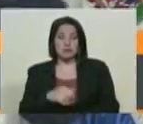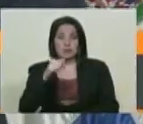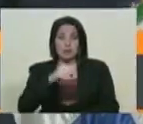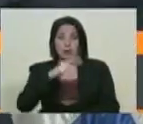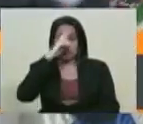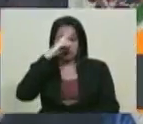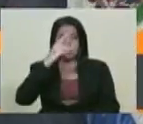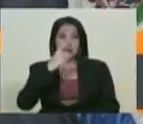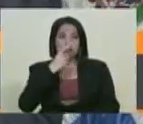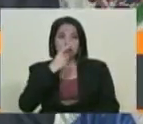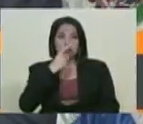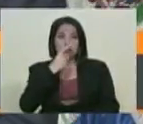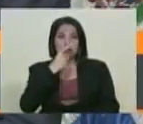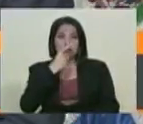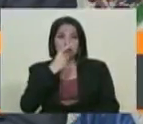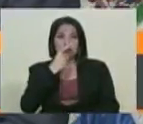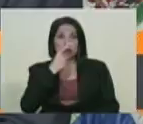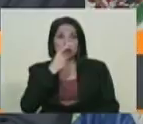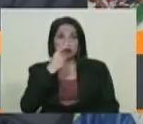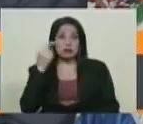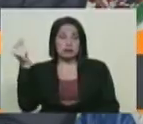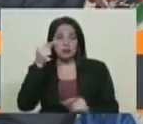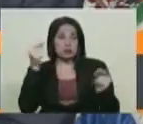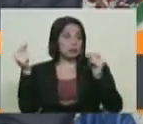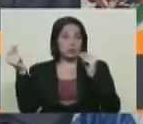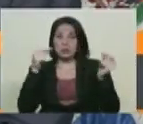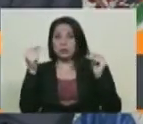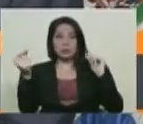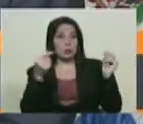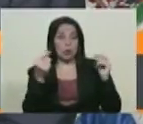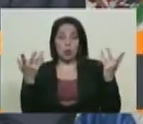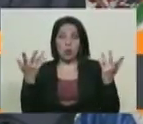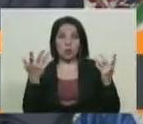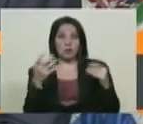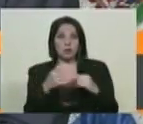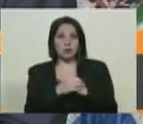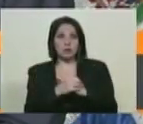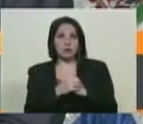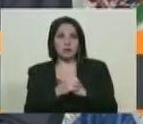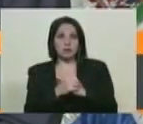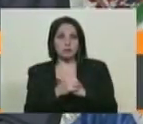Aquí en República Dominicana las preguntas vienen de distintos flancos, dígame, Sputnik.